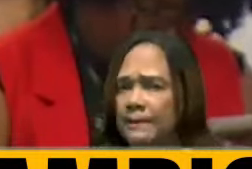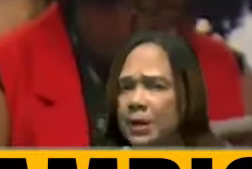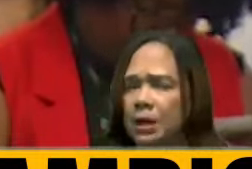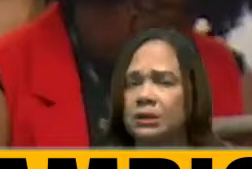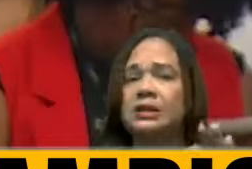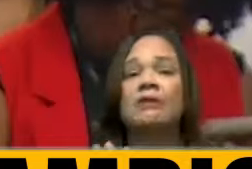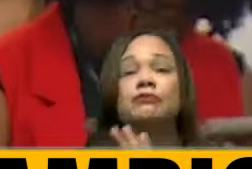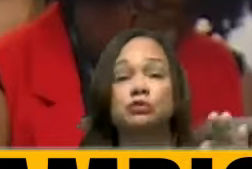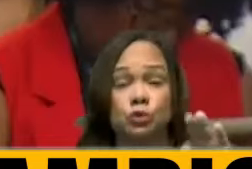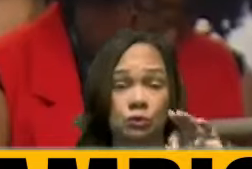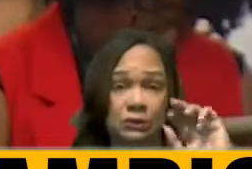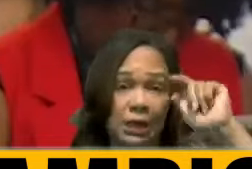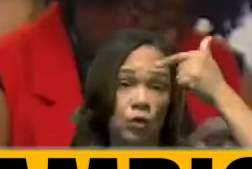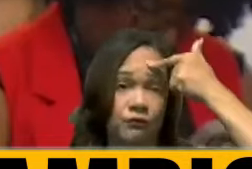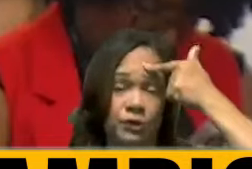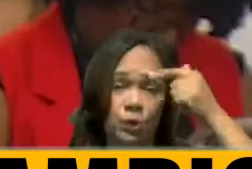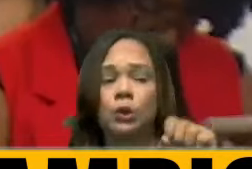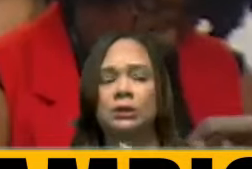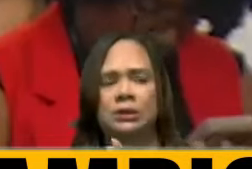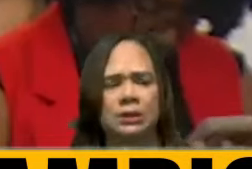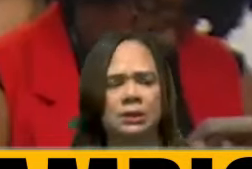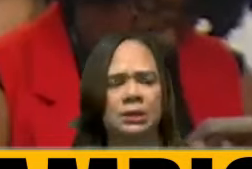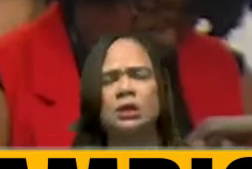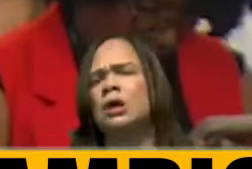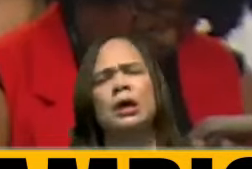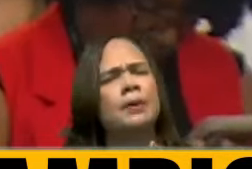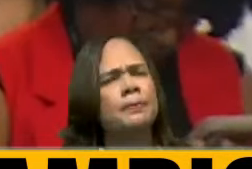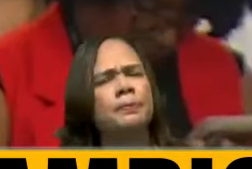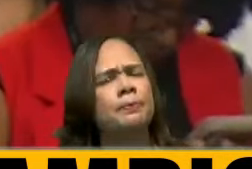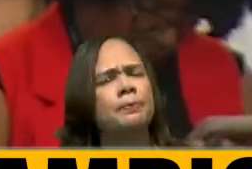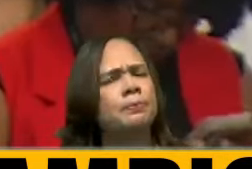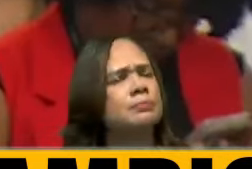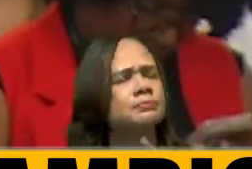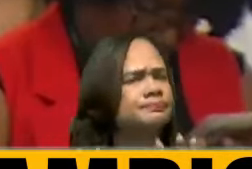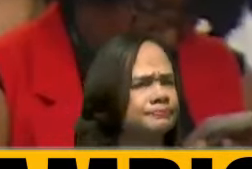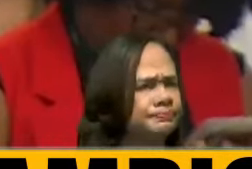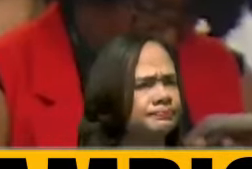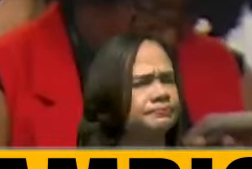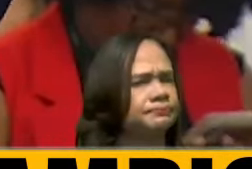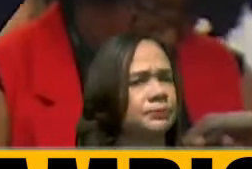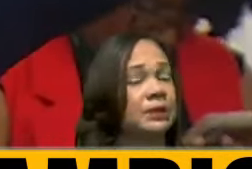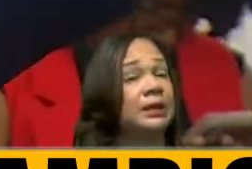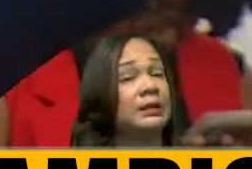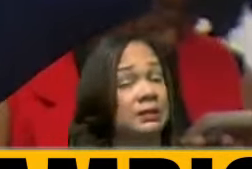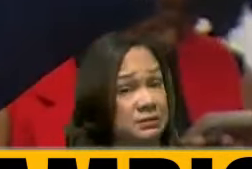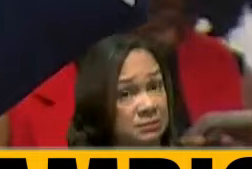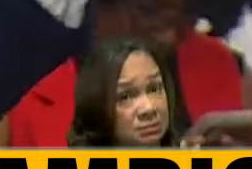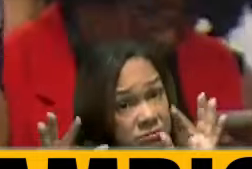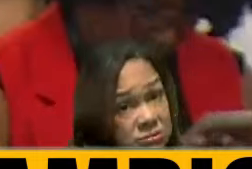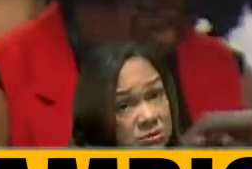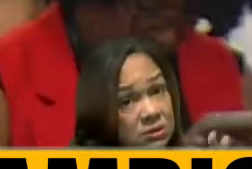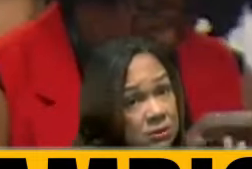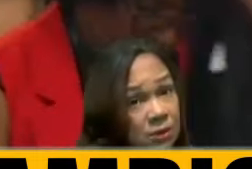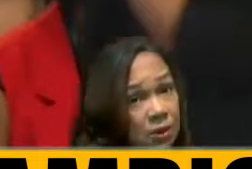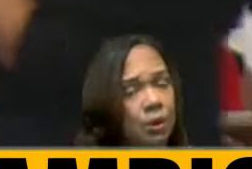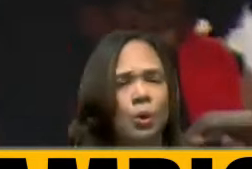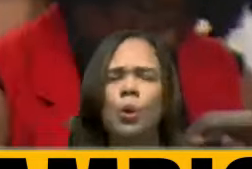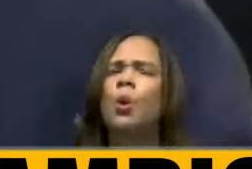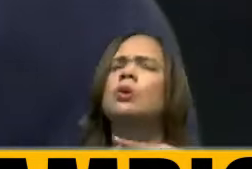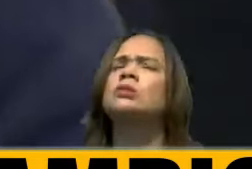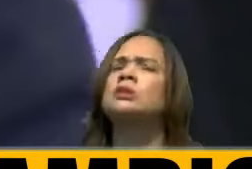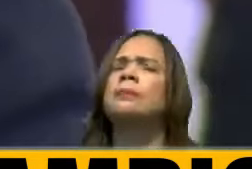función pública primera no primera pregunta Esto va Sí o sí o esto